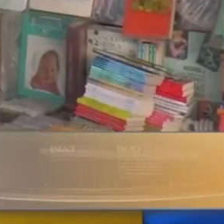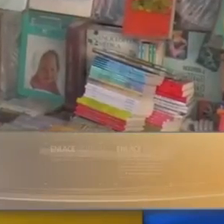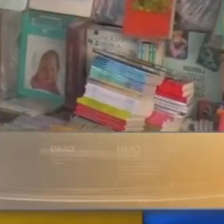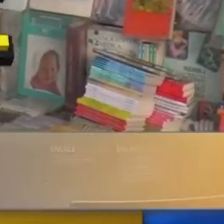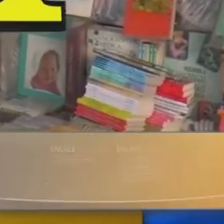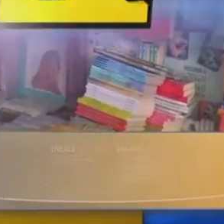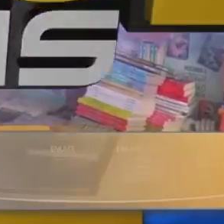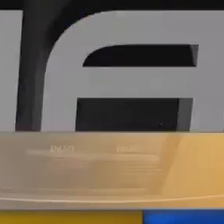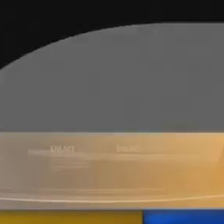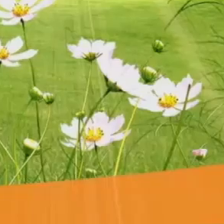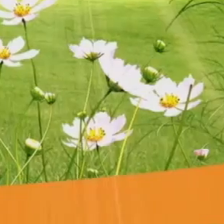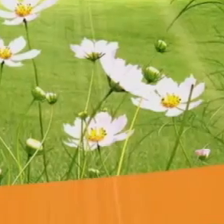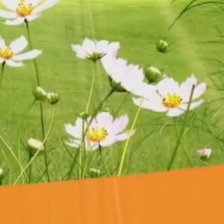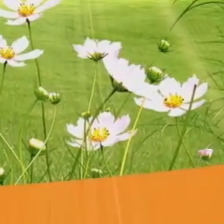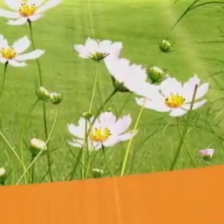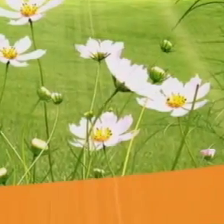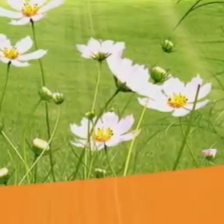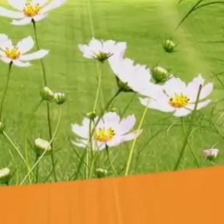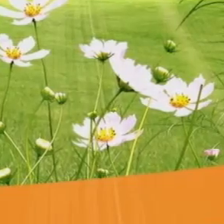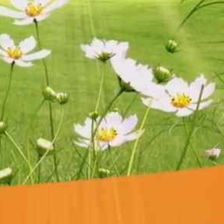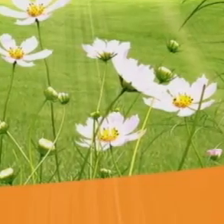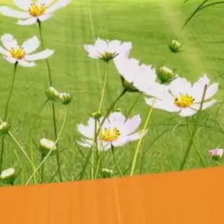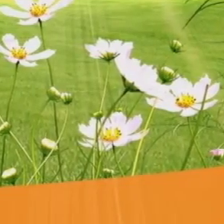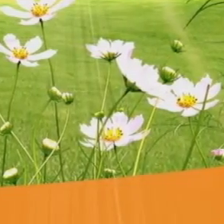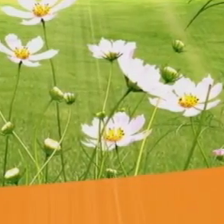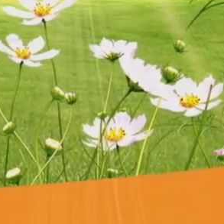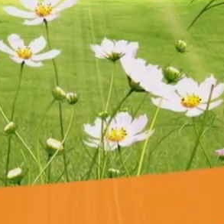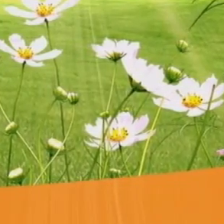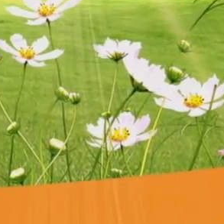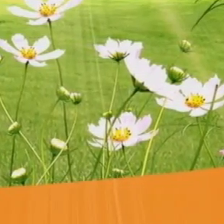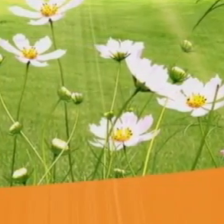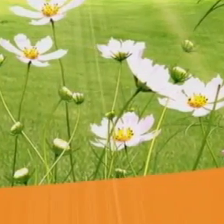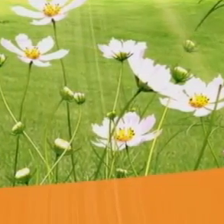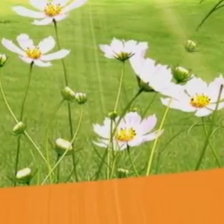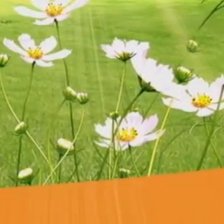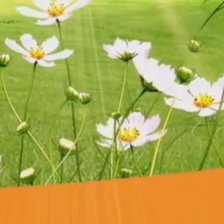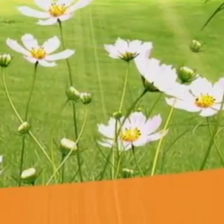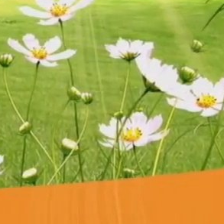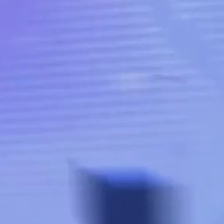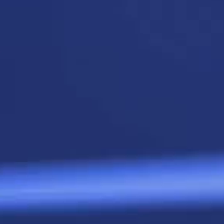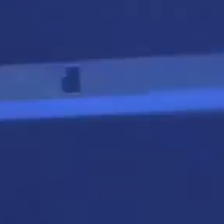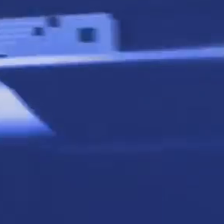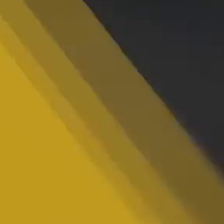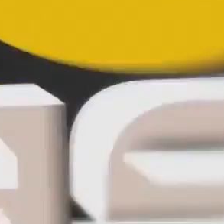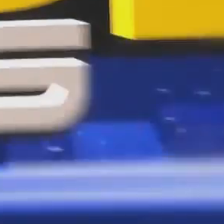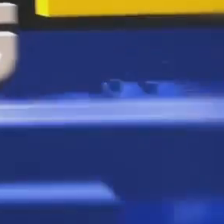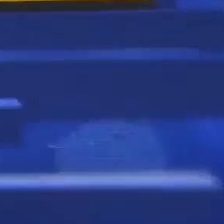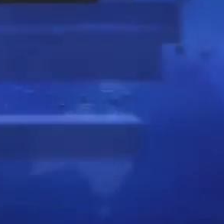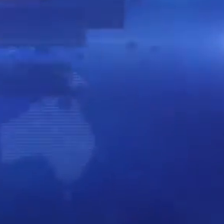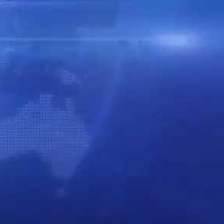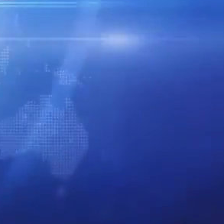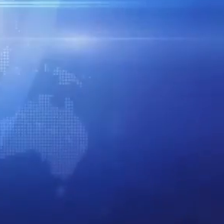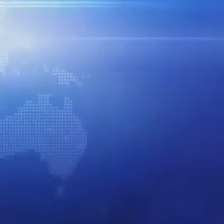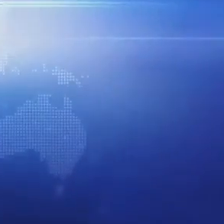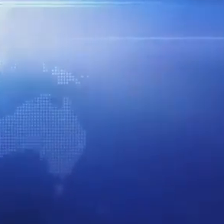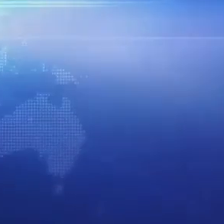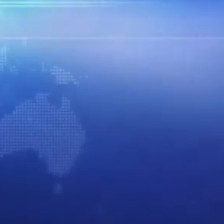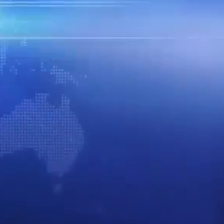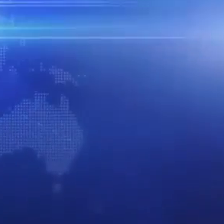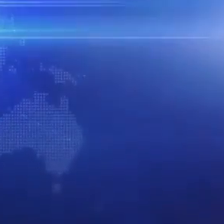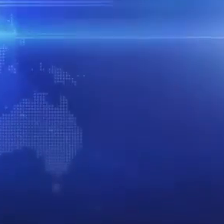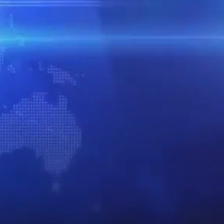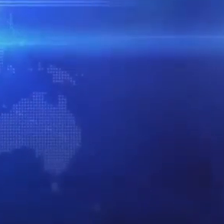próximo 2 de junio. Con el patrocinio de Barzol Ecológico, Barzol Aroma, Delicias, líder en limpieza. Enlace Noticias,